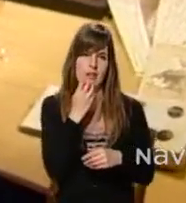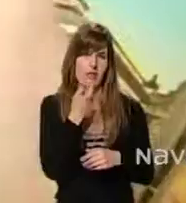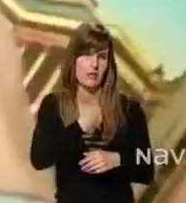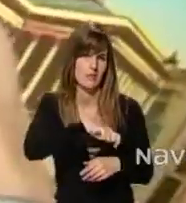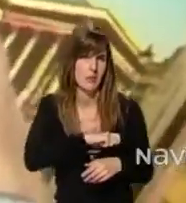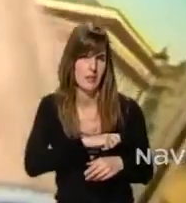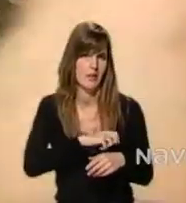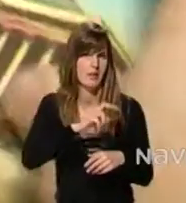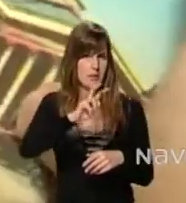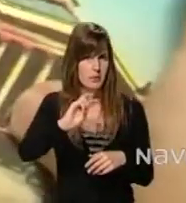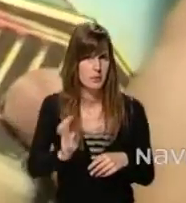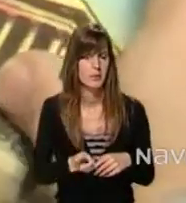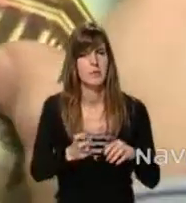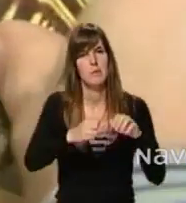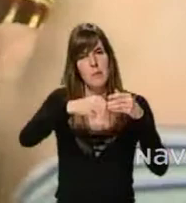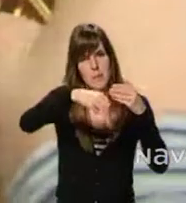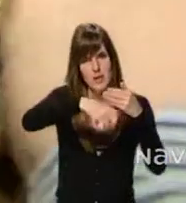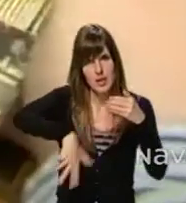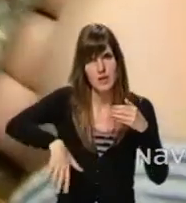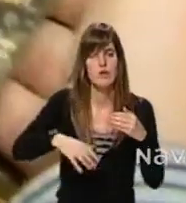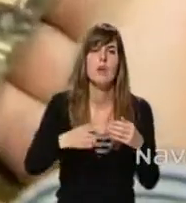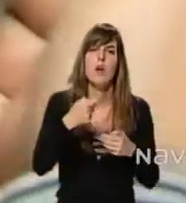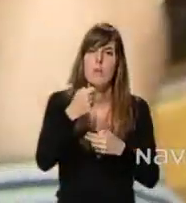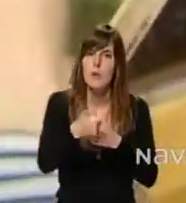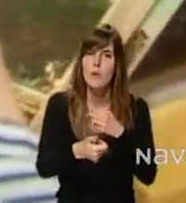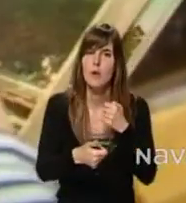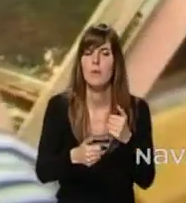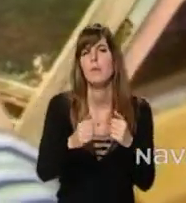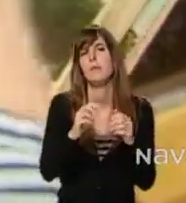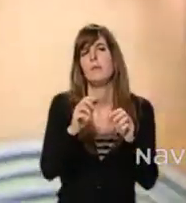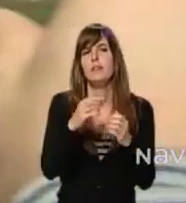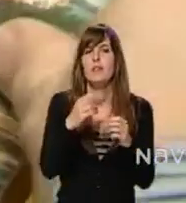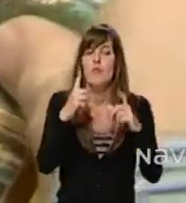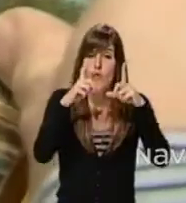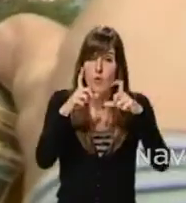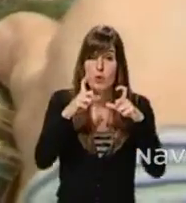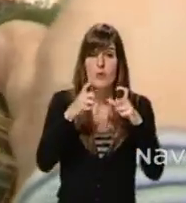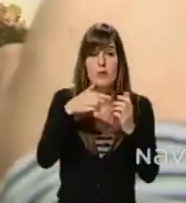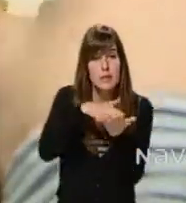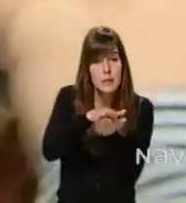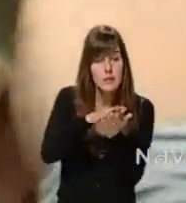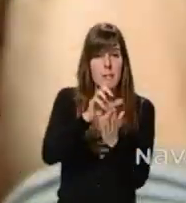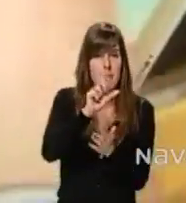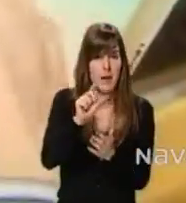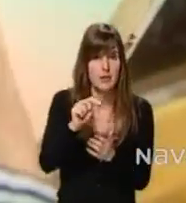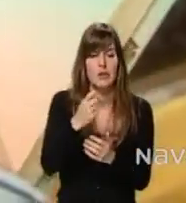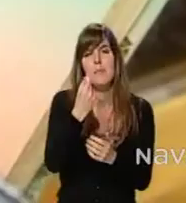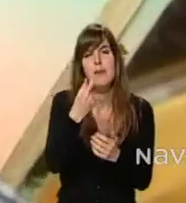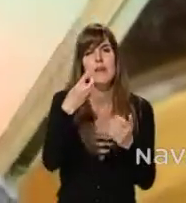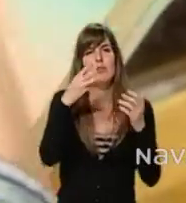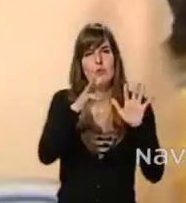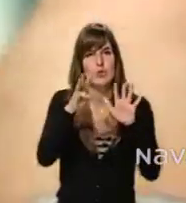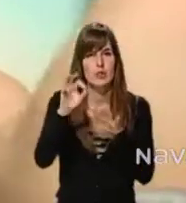Mediterráneo. Conforme seguimos abaratando costes y hacia 1880 ya lo permite la imprenta, pues nos aparecen